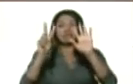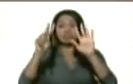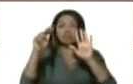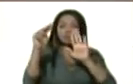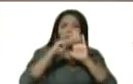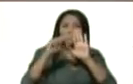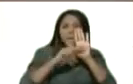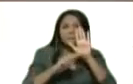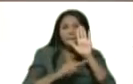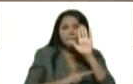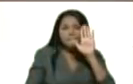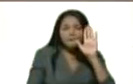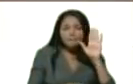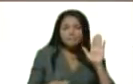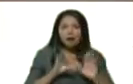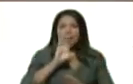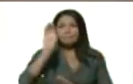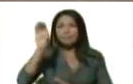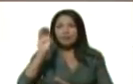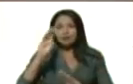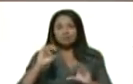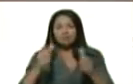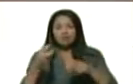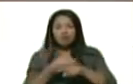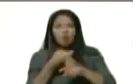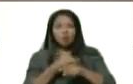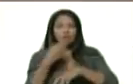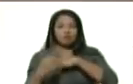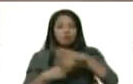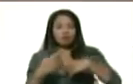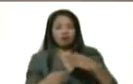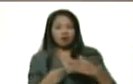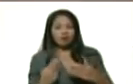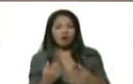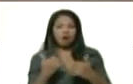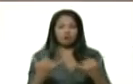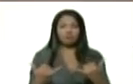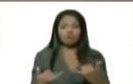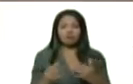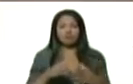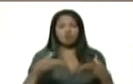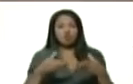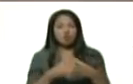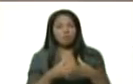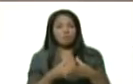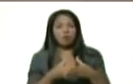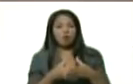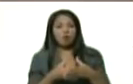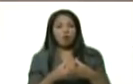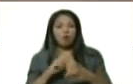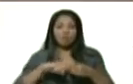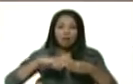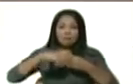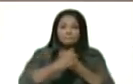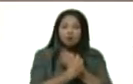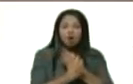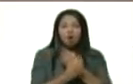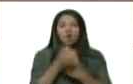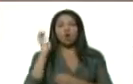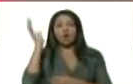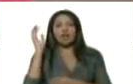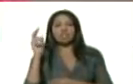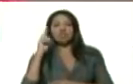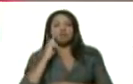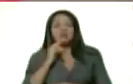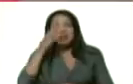líneas estratégicas al país, desde el gobierno revolucionario, desde el partido, desde el gran polo, desde el Congreso